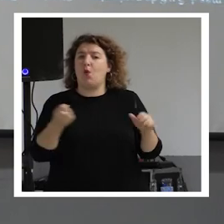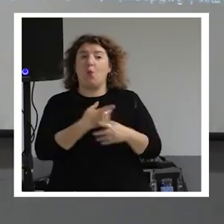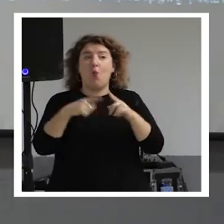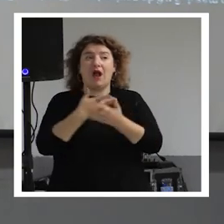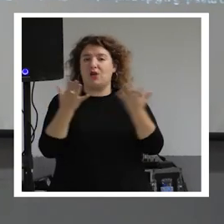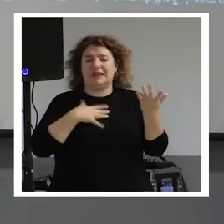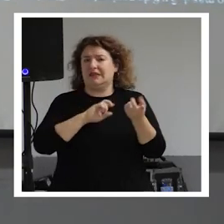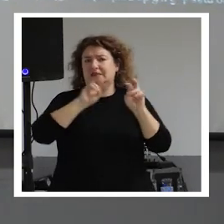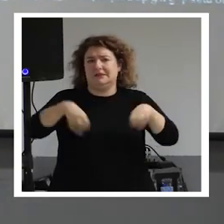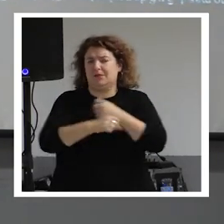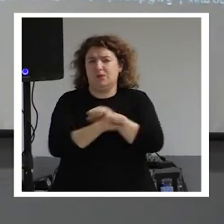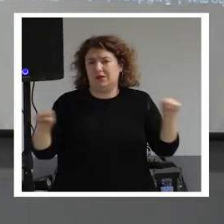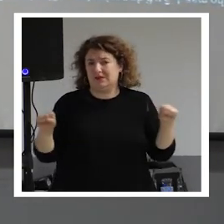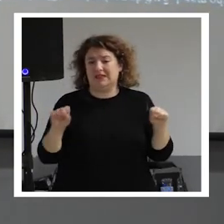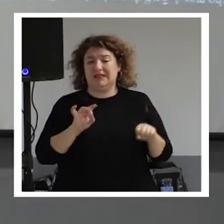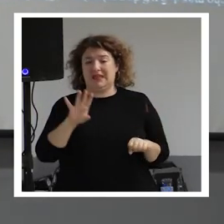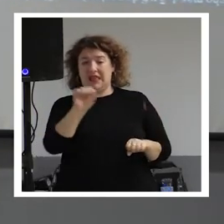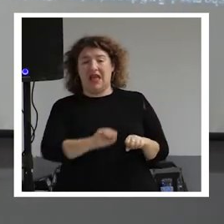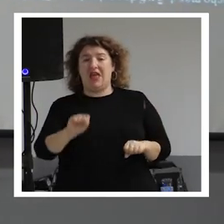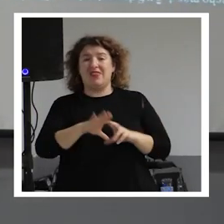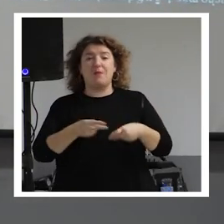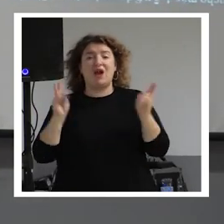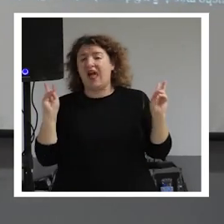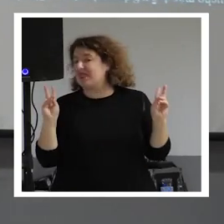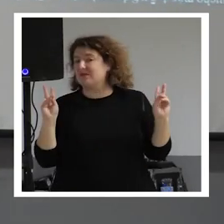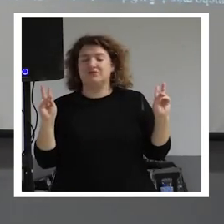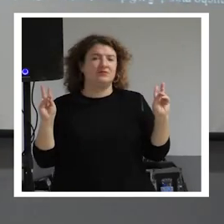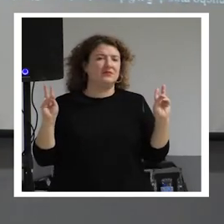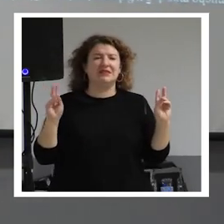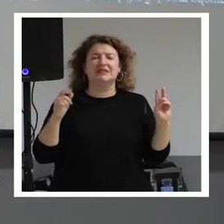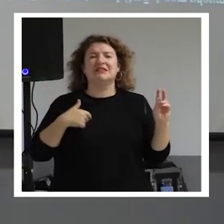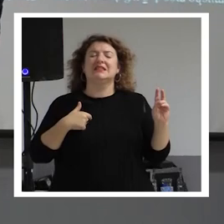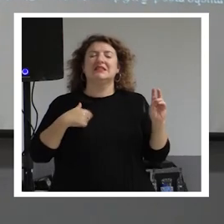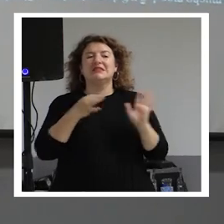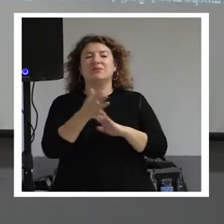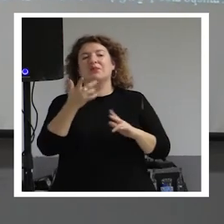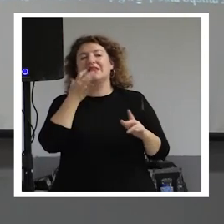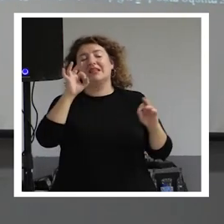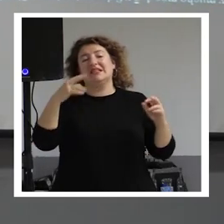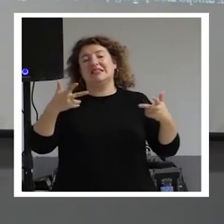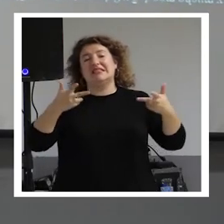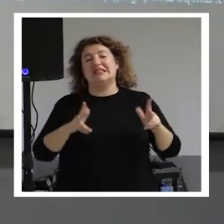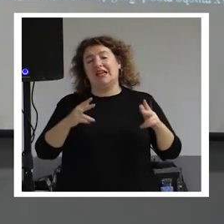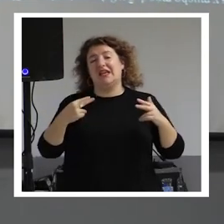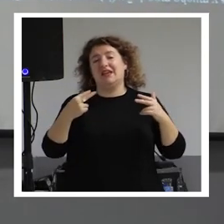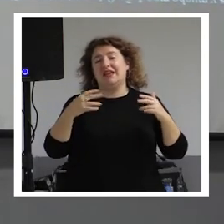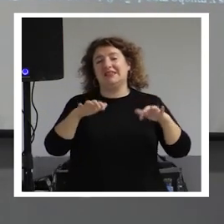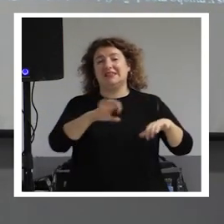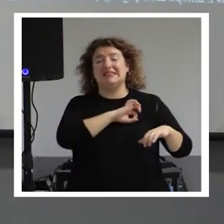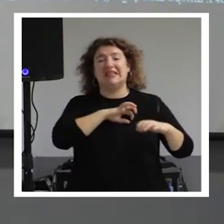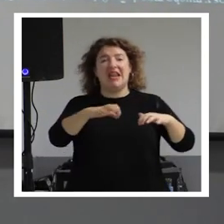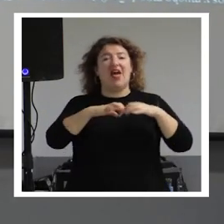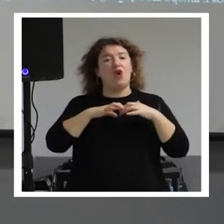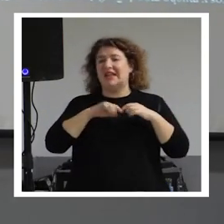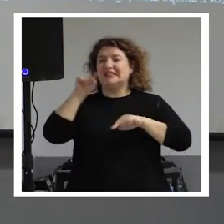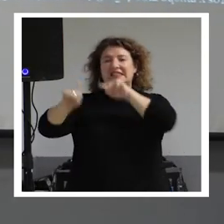Constitución a través de una serie de mecanismos que no voy a explicar pero que los que estuvieron en la mañana ya lo saben porque ahí lo expliqué básicamente era imposible cambiar cualquier cosa